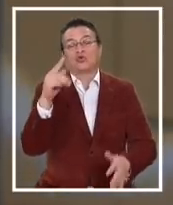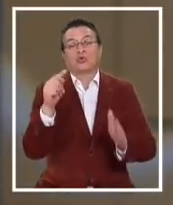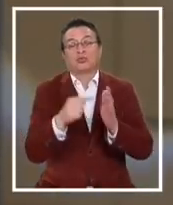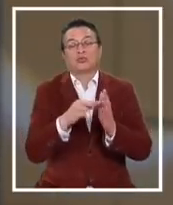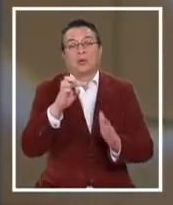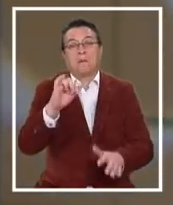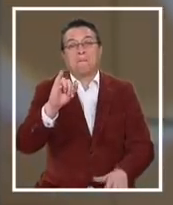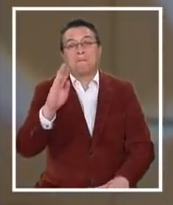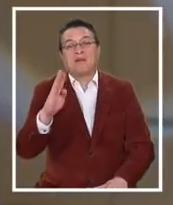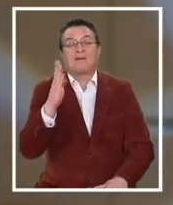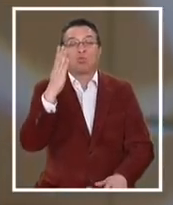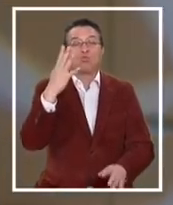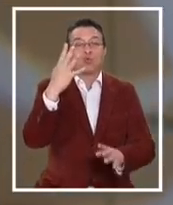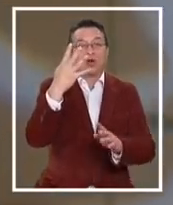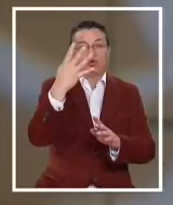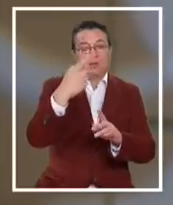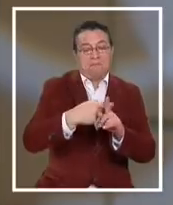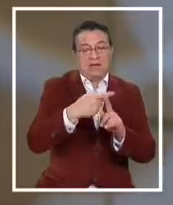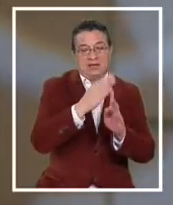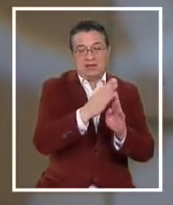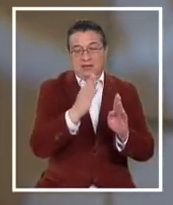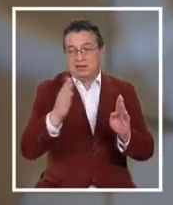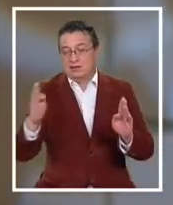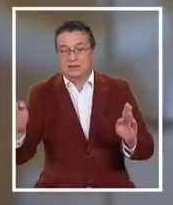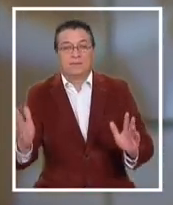si hubiese sido por 4 meses. Entonces,